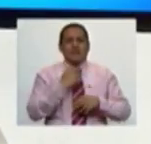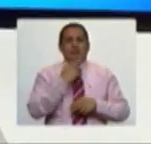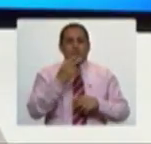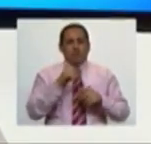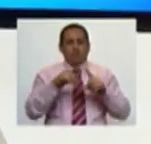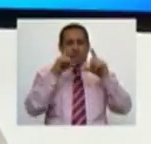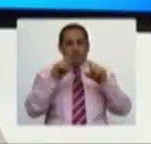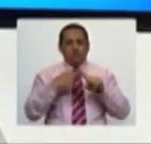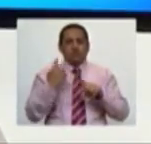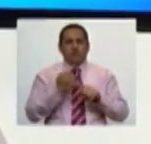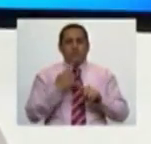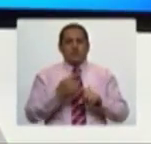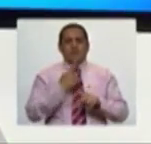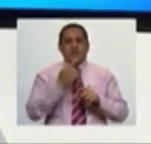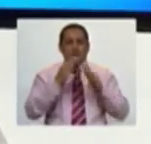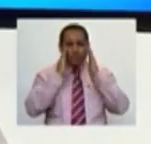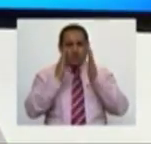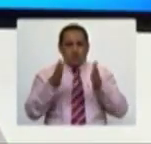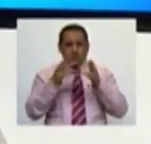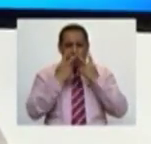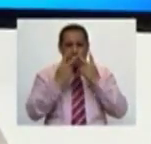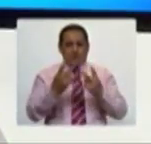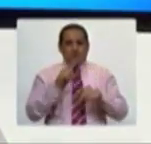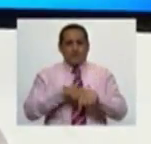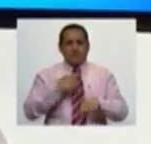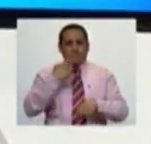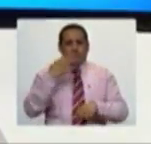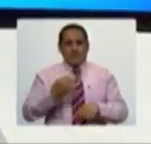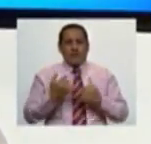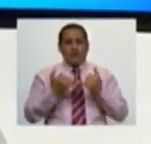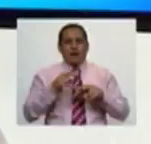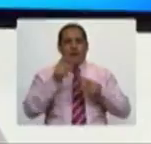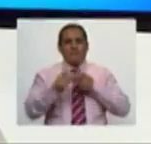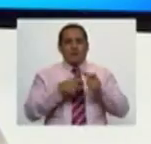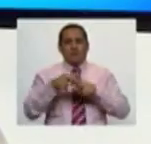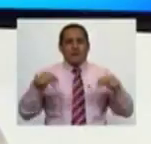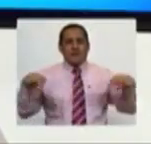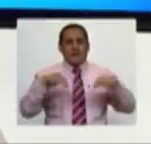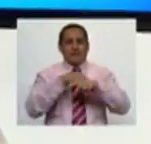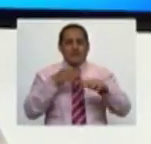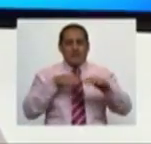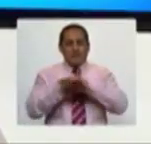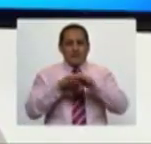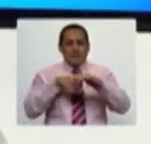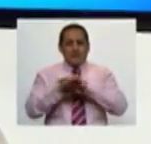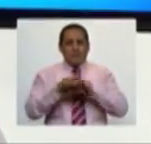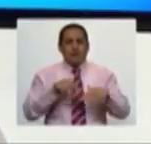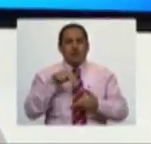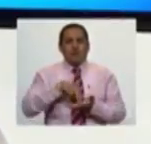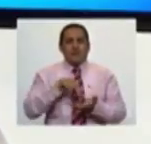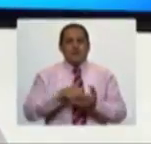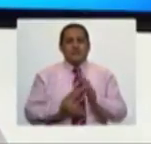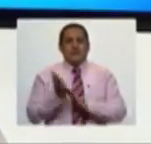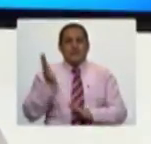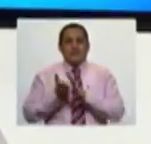imagen ni voz, sino era simplemente, tenía un efecto de ver en tiempo real las personas que ingresaban a la notaría